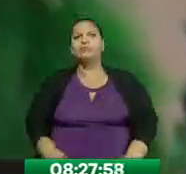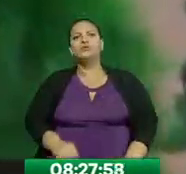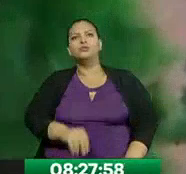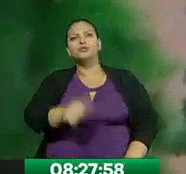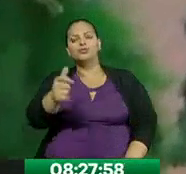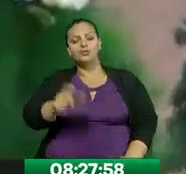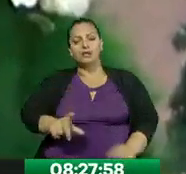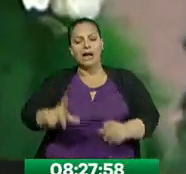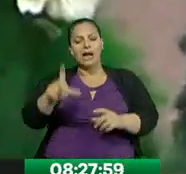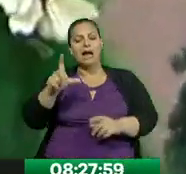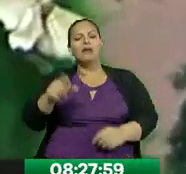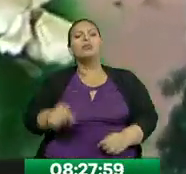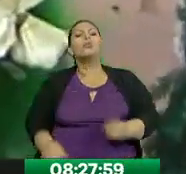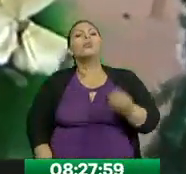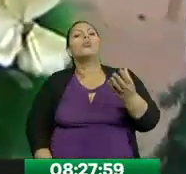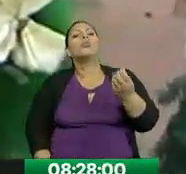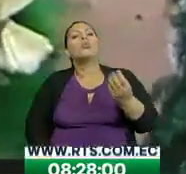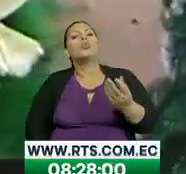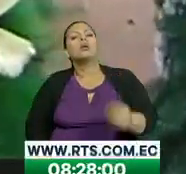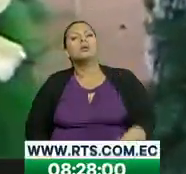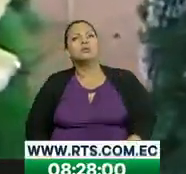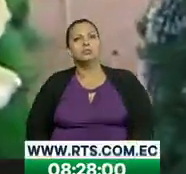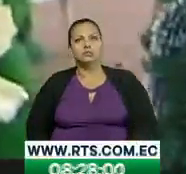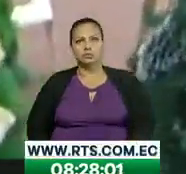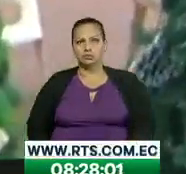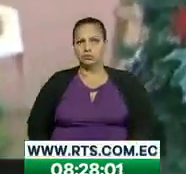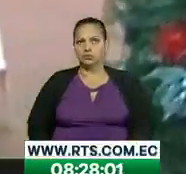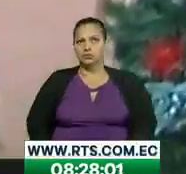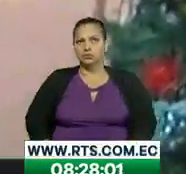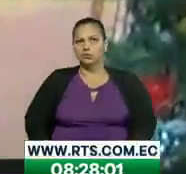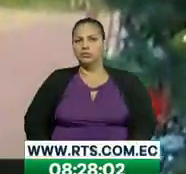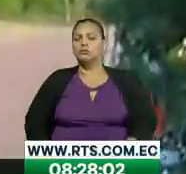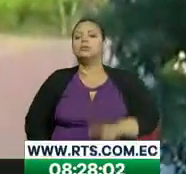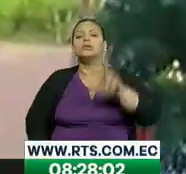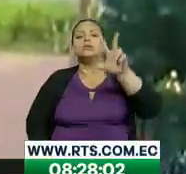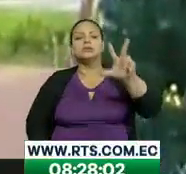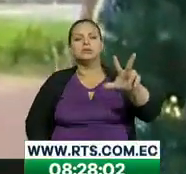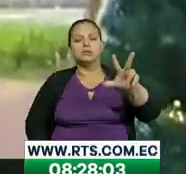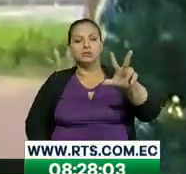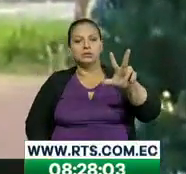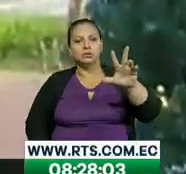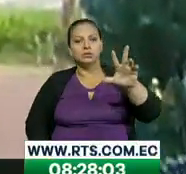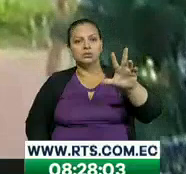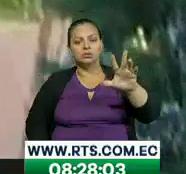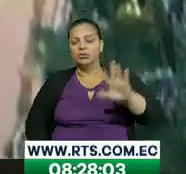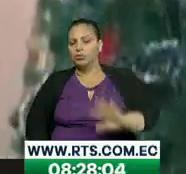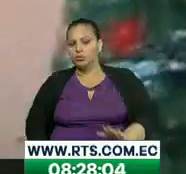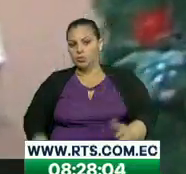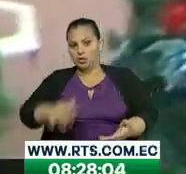caballero? $90, eso es rama por rama, son los frondosos que llegan hasta abajo. El árbol cuesta $90.